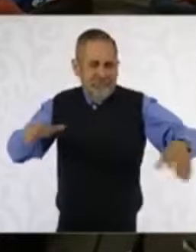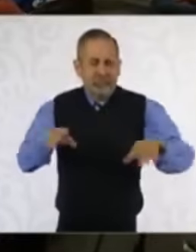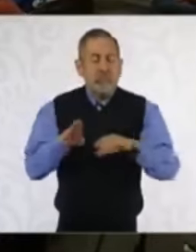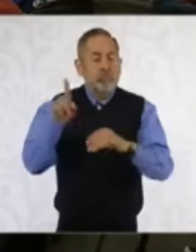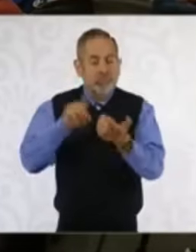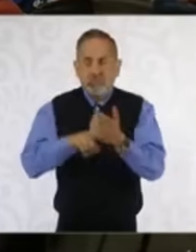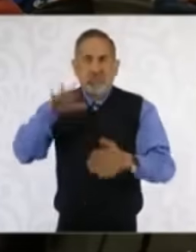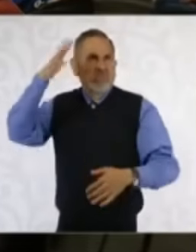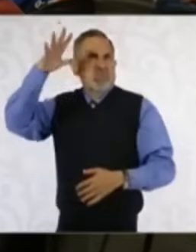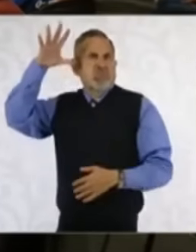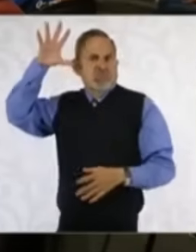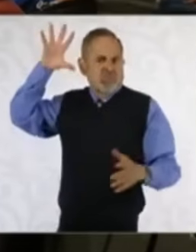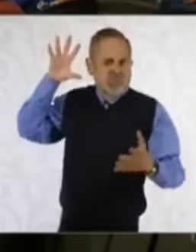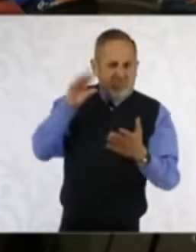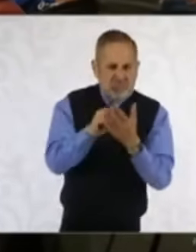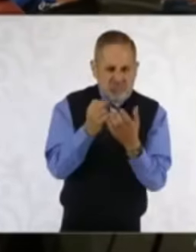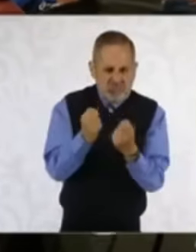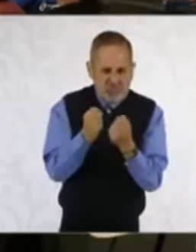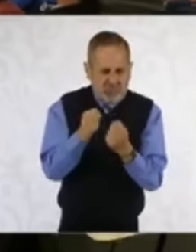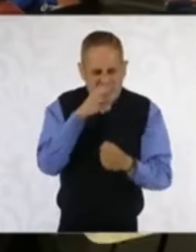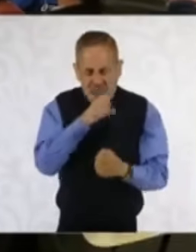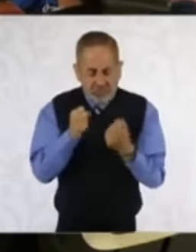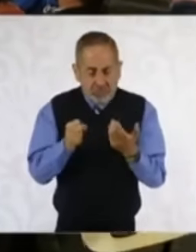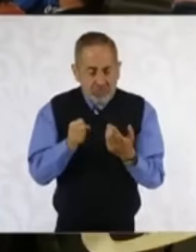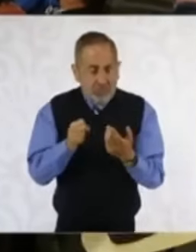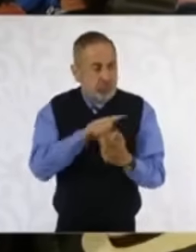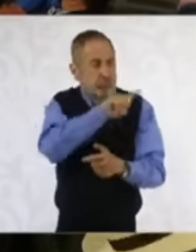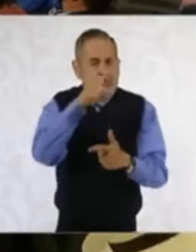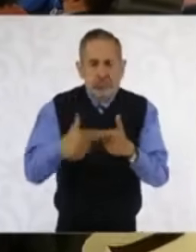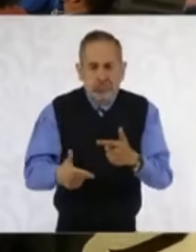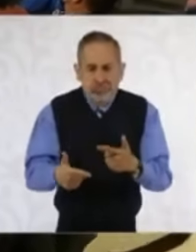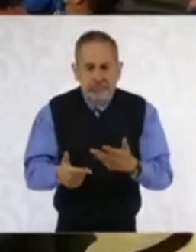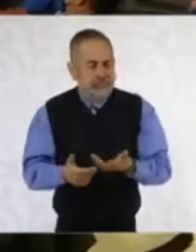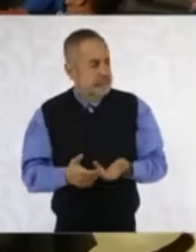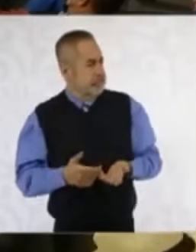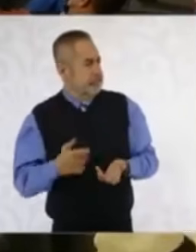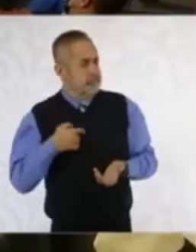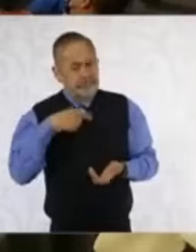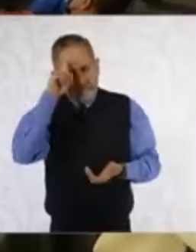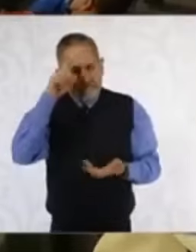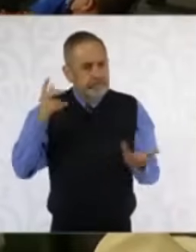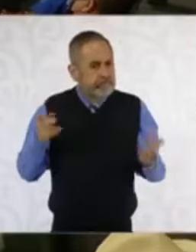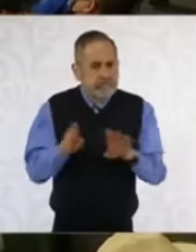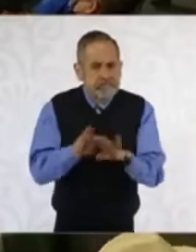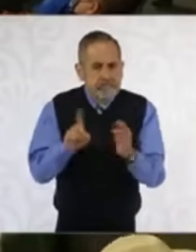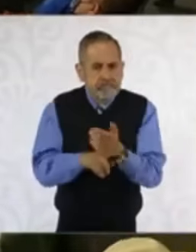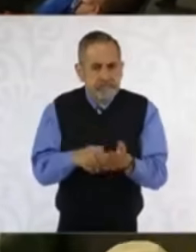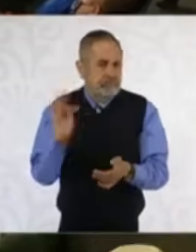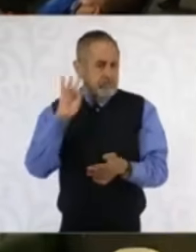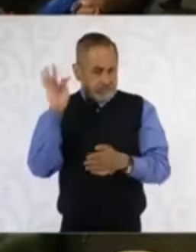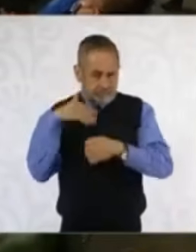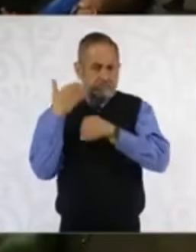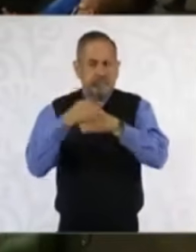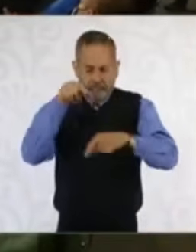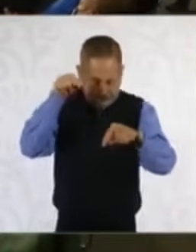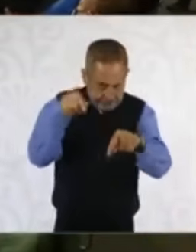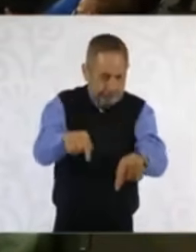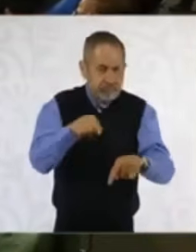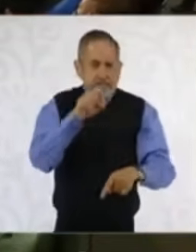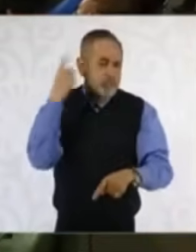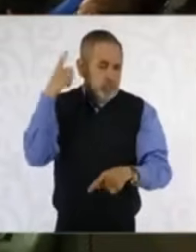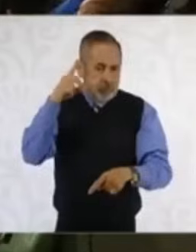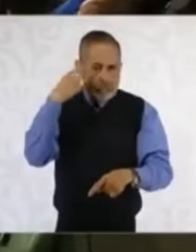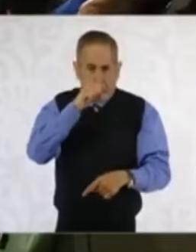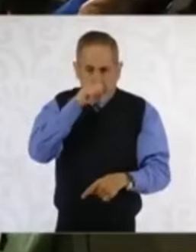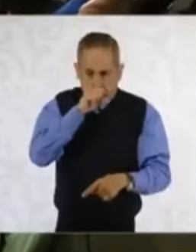IMSS bajo la Ley 97 y en el ISSSTE bajo cuentas individuales. Así que ya saben, amigos, si están por cumplir los 65 años y están